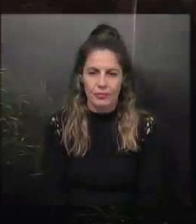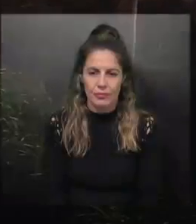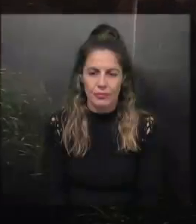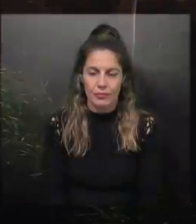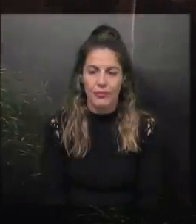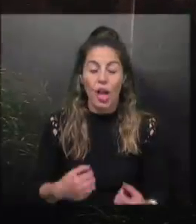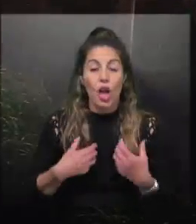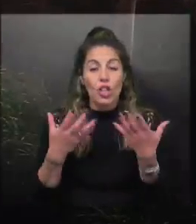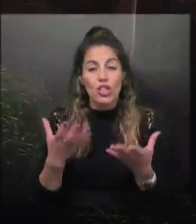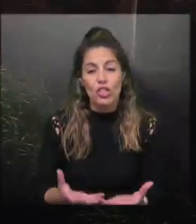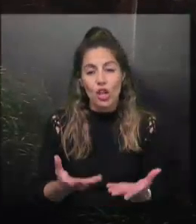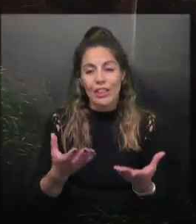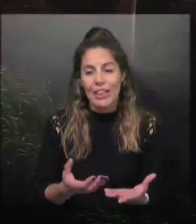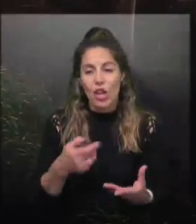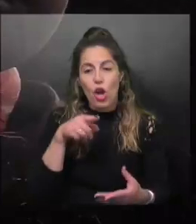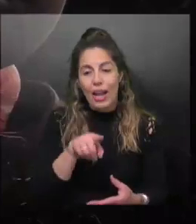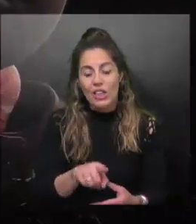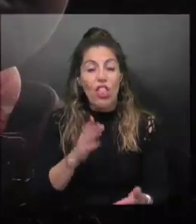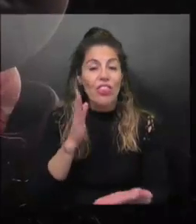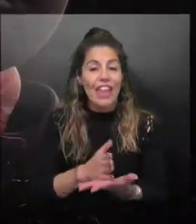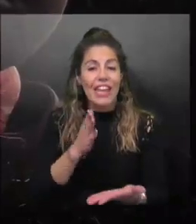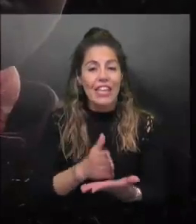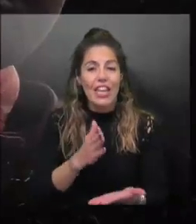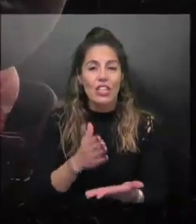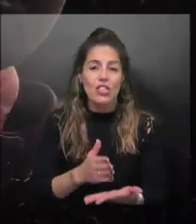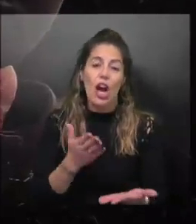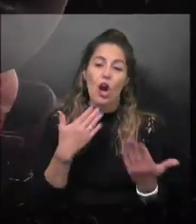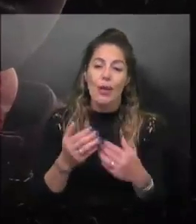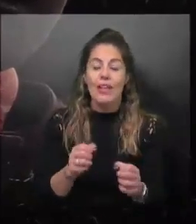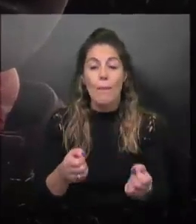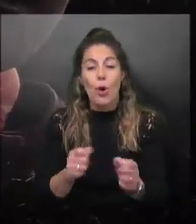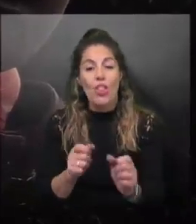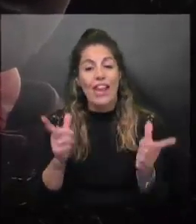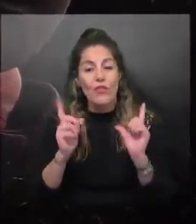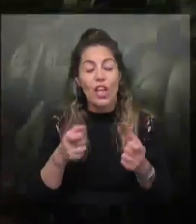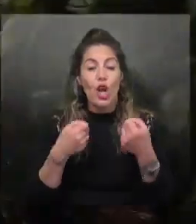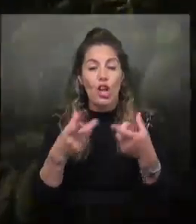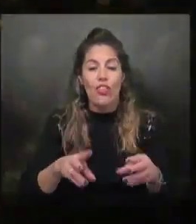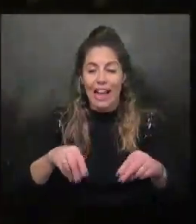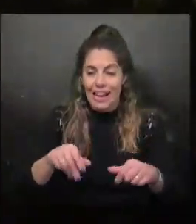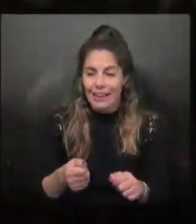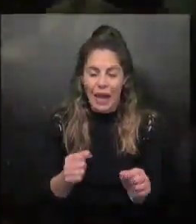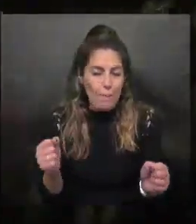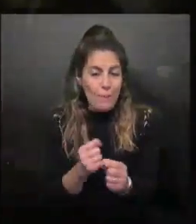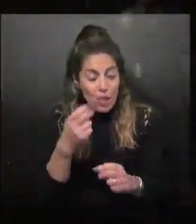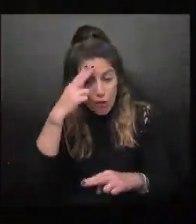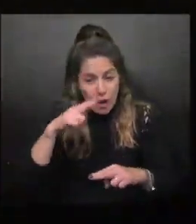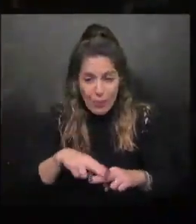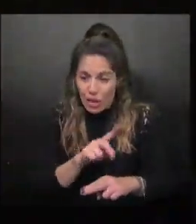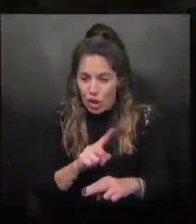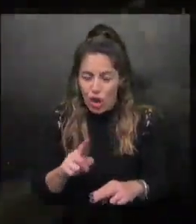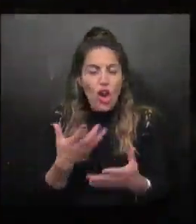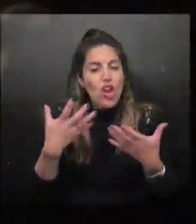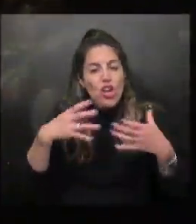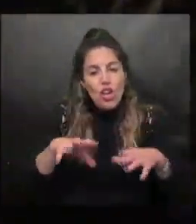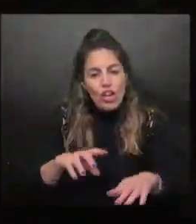Yo quiero agroecología porque tenemos derecho a comer sano y poder disfrutar lo que nos da la tierra sin miedo a enfermarnos. Porque no quiero